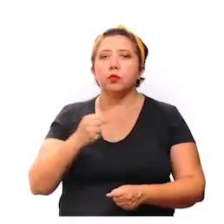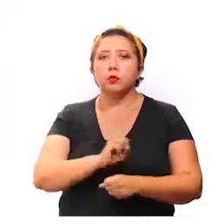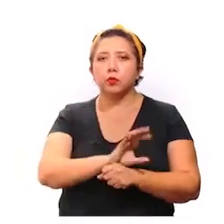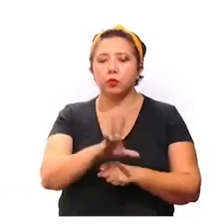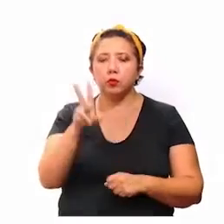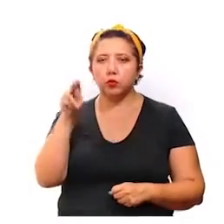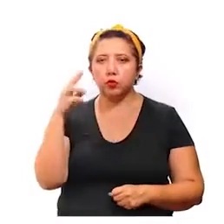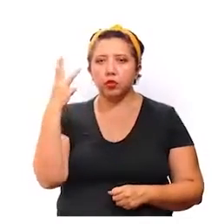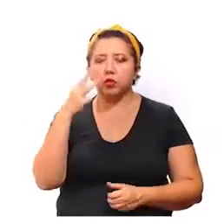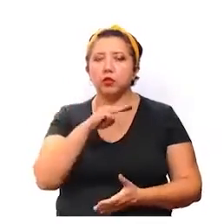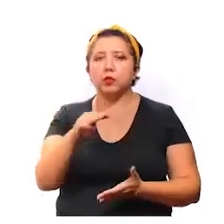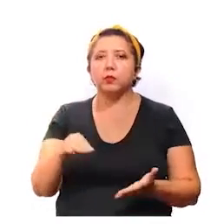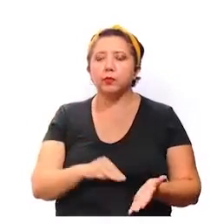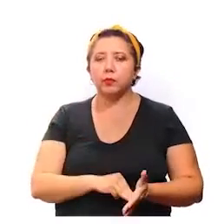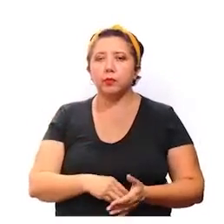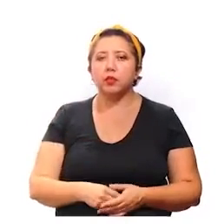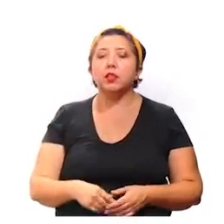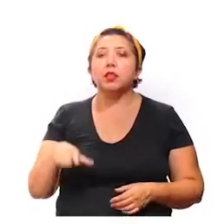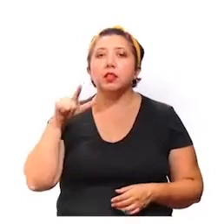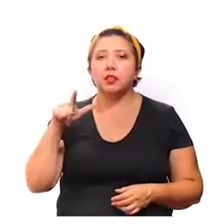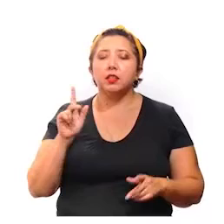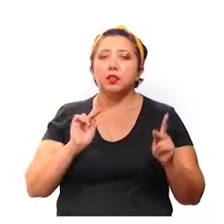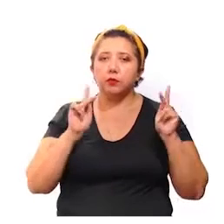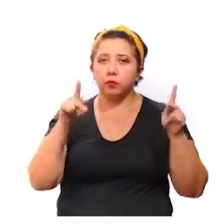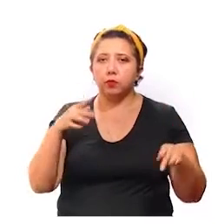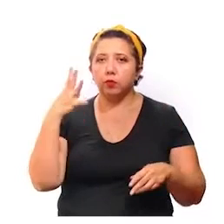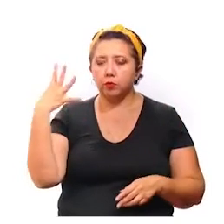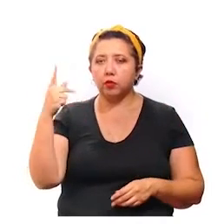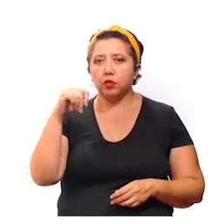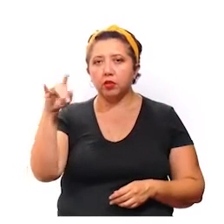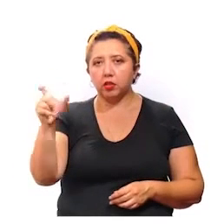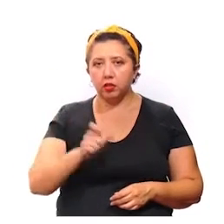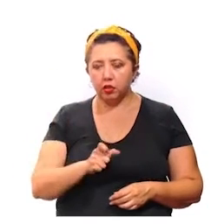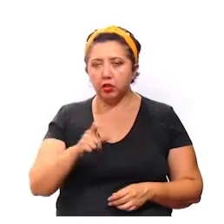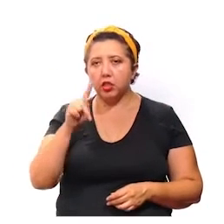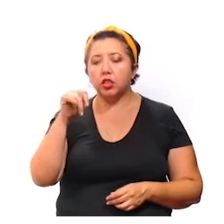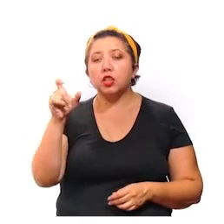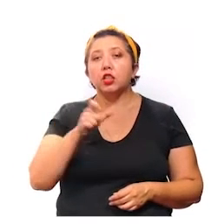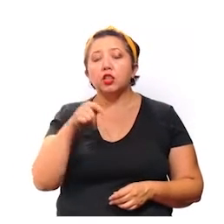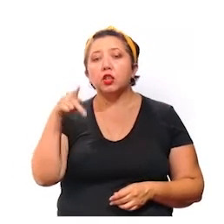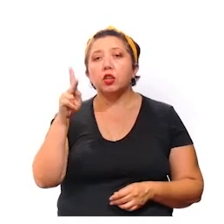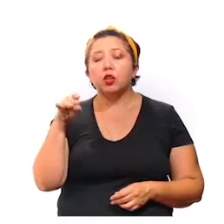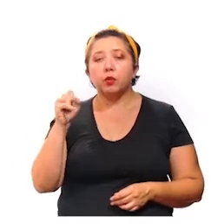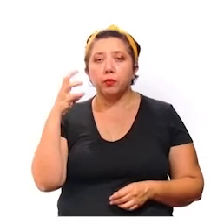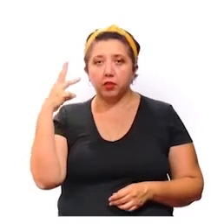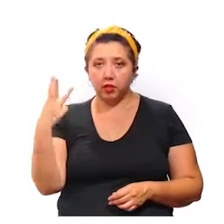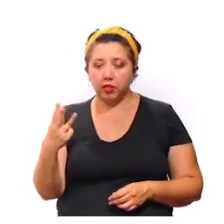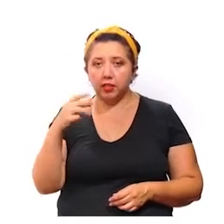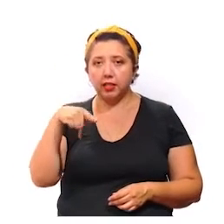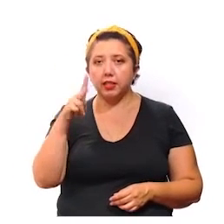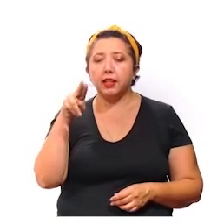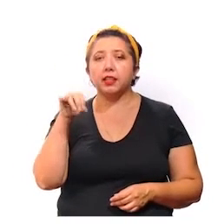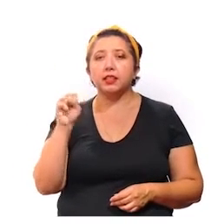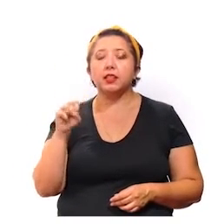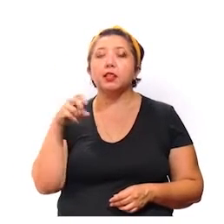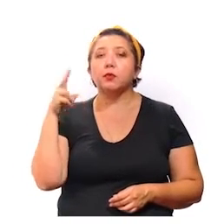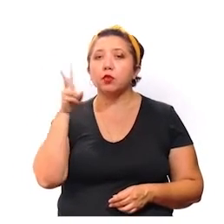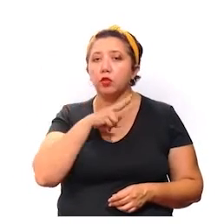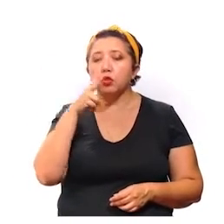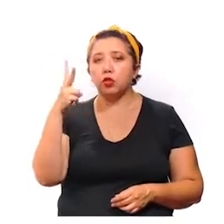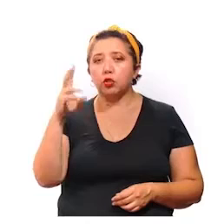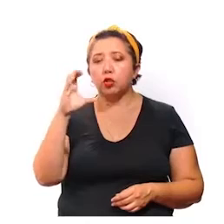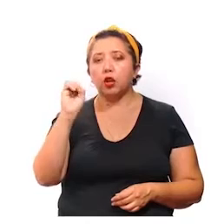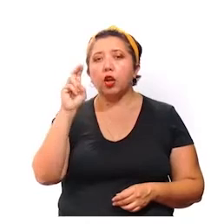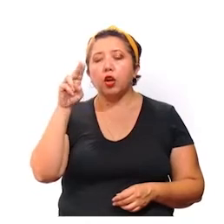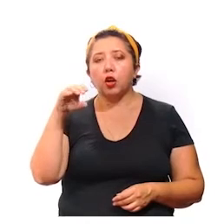coronavirus, 83 en Mérida, 17 en Progreso, 4 en Tecash y en Tixcocop, 3 en Canacín y en Valladolid, 2 en